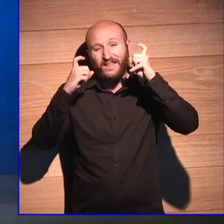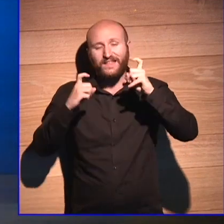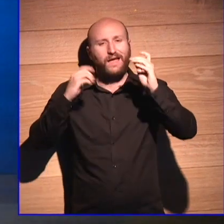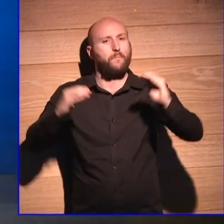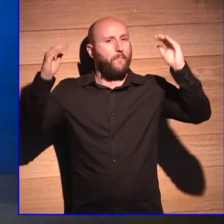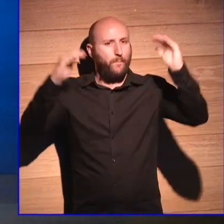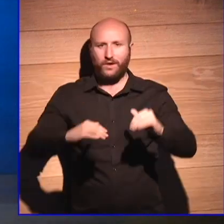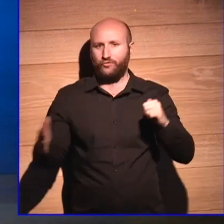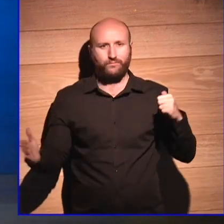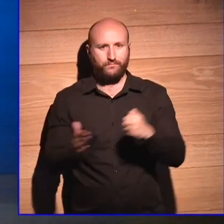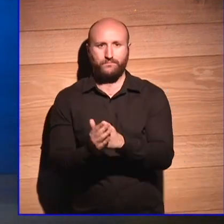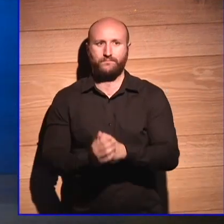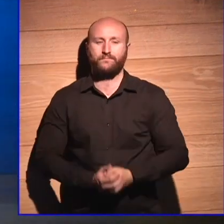máximo?